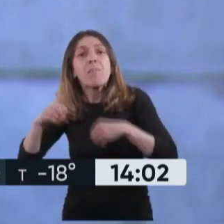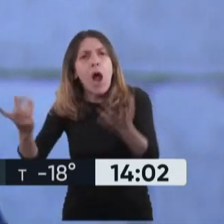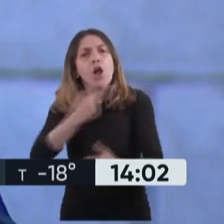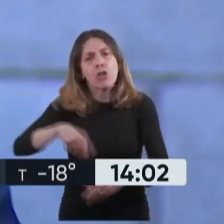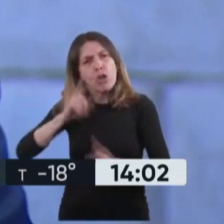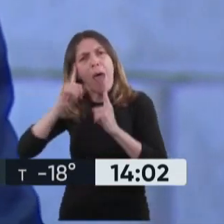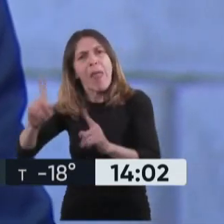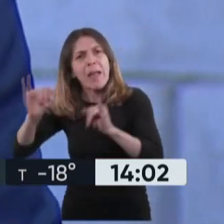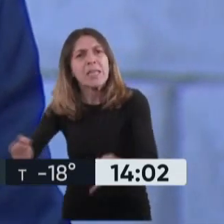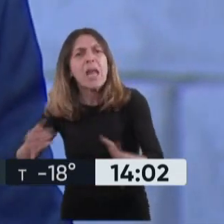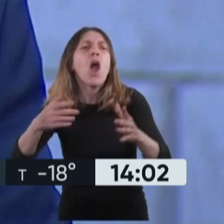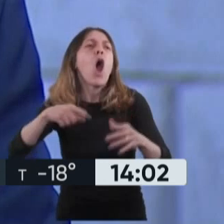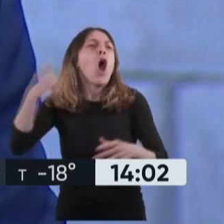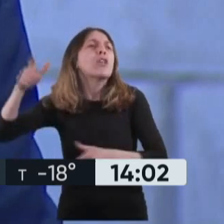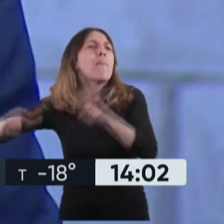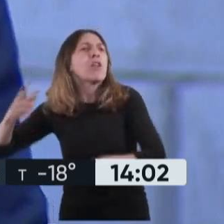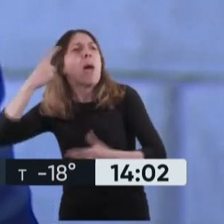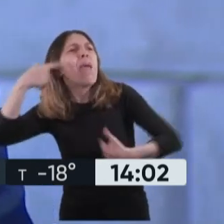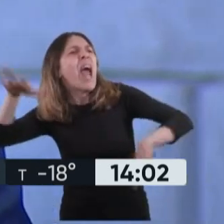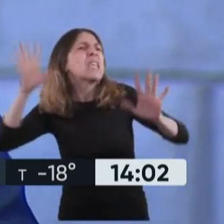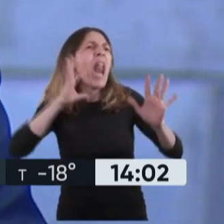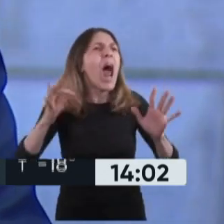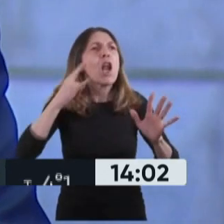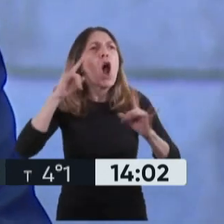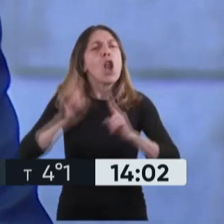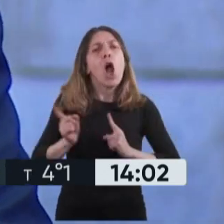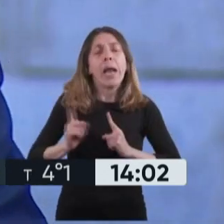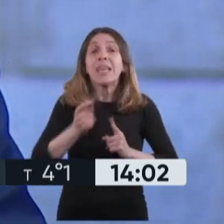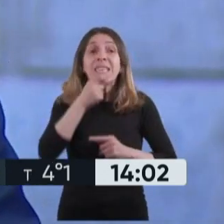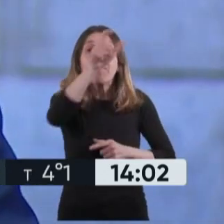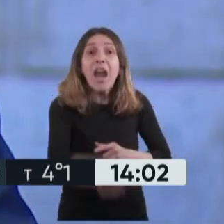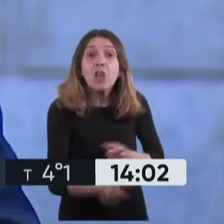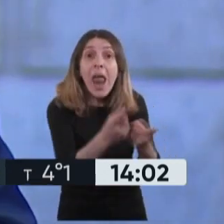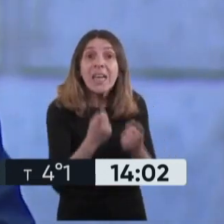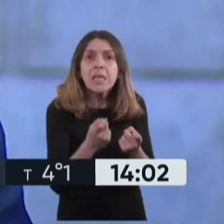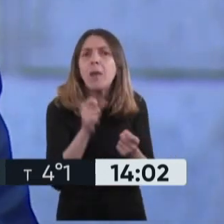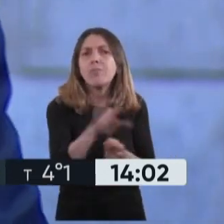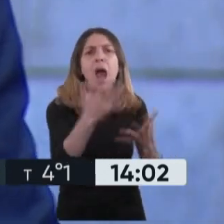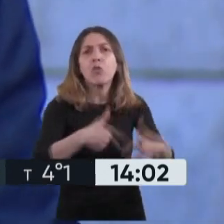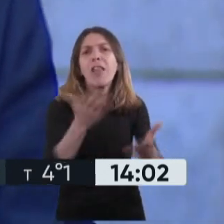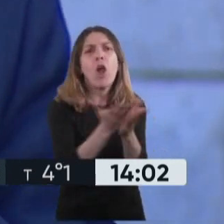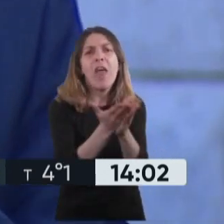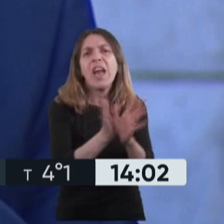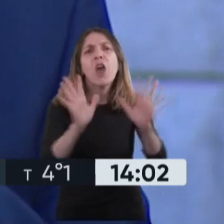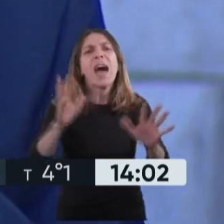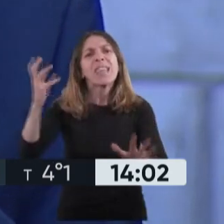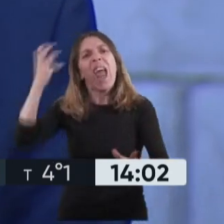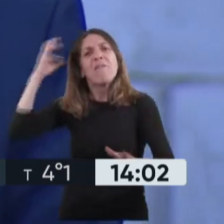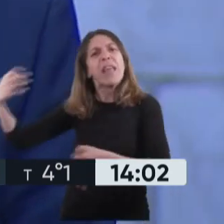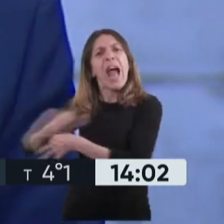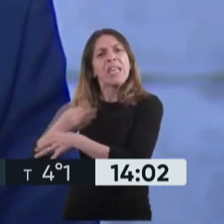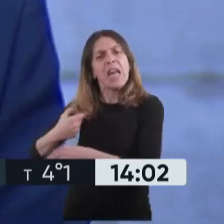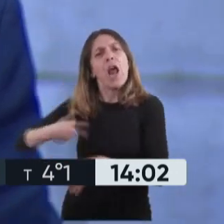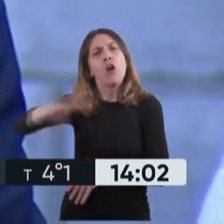creer en ello más allá de lo que piensa alguno donde hay una necesidad hay un derecho eso nos lo enseñó evita y